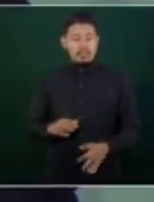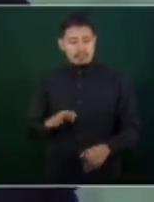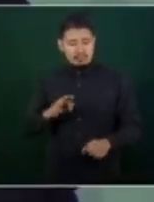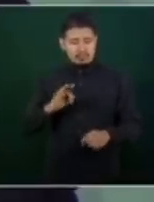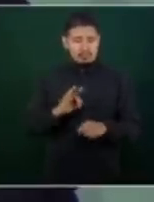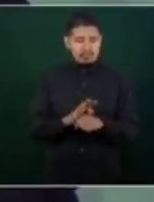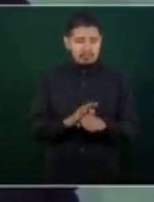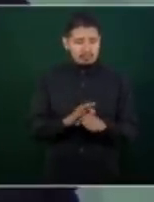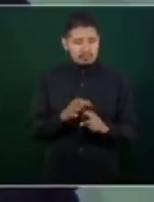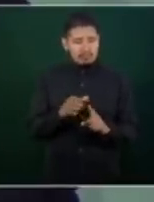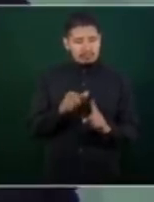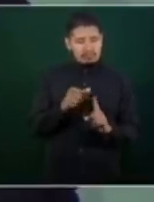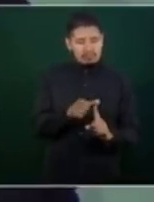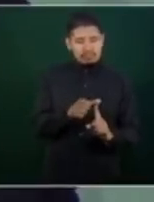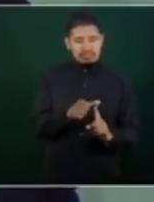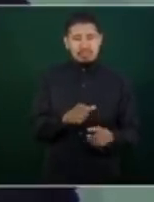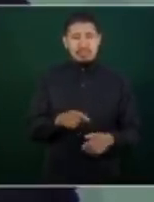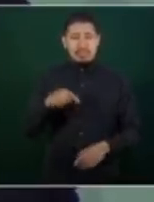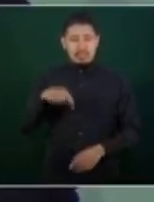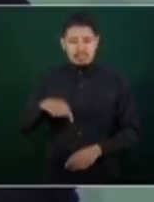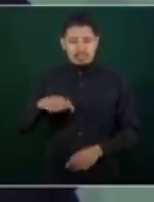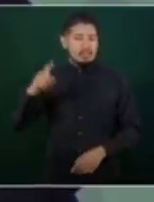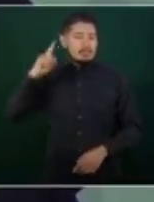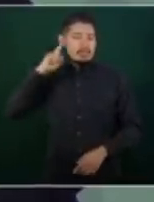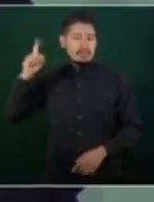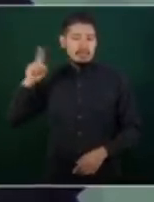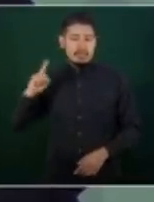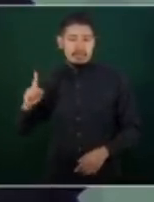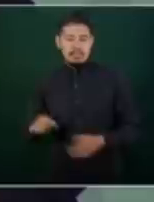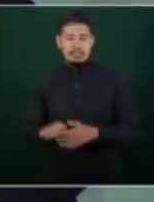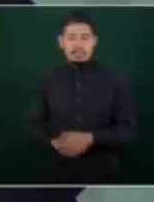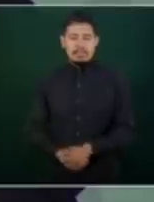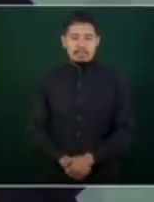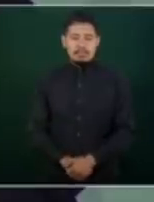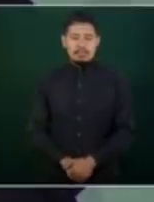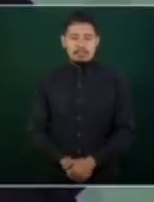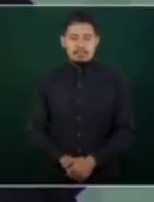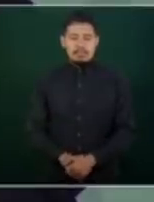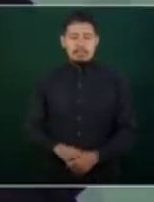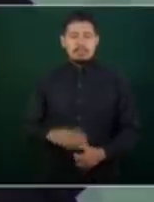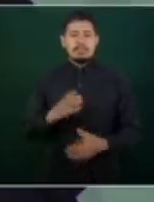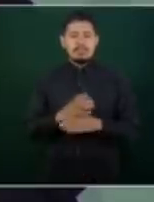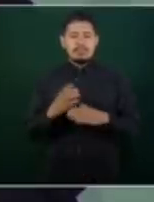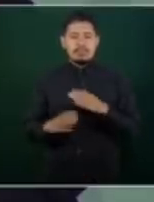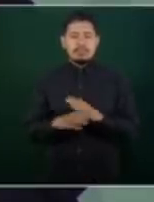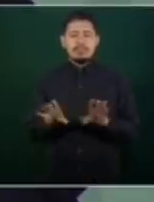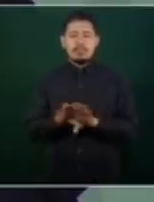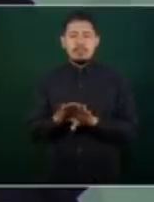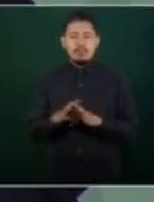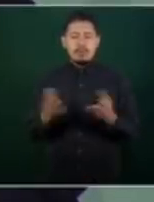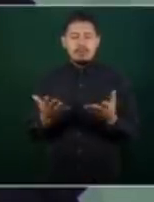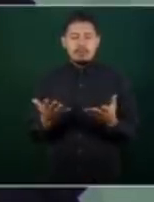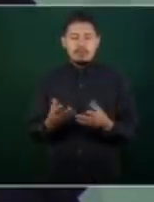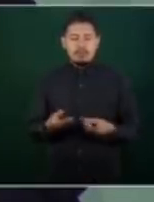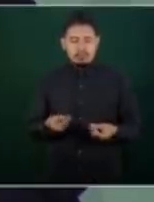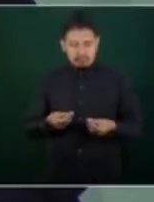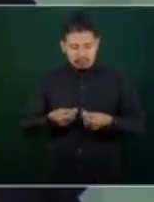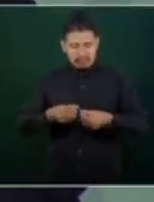reforzar las acciones que se están llevando a cabo.